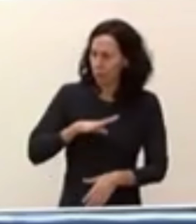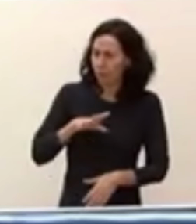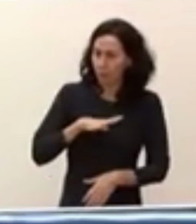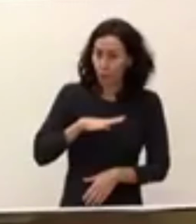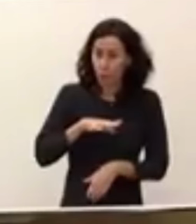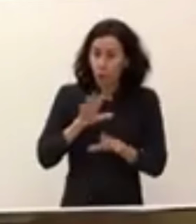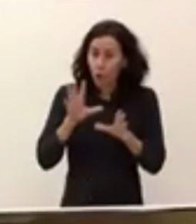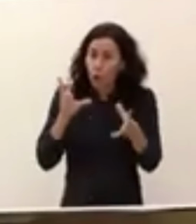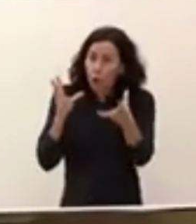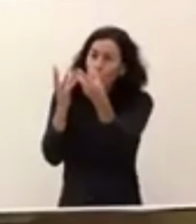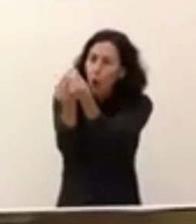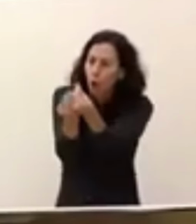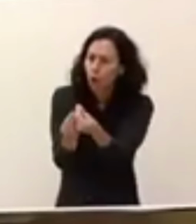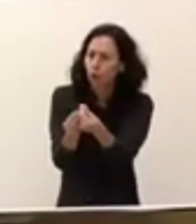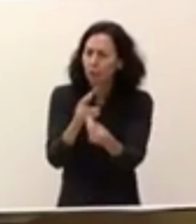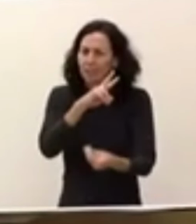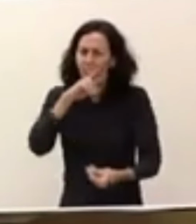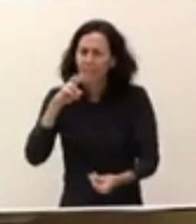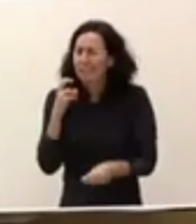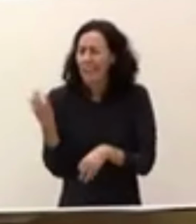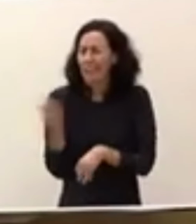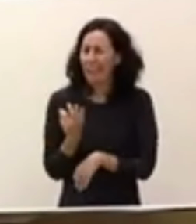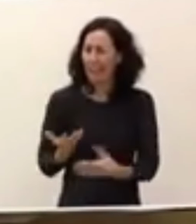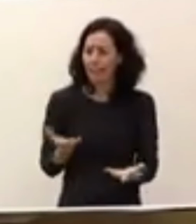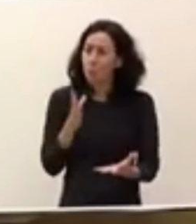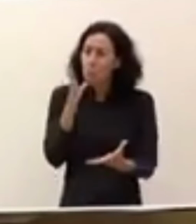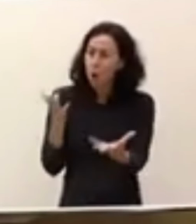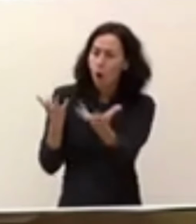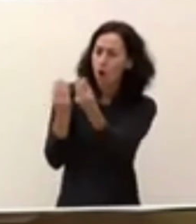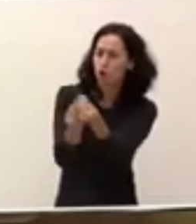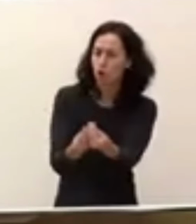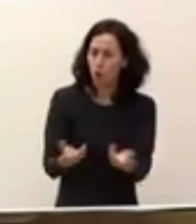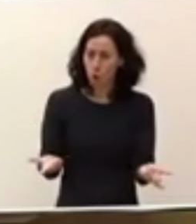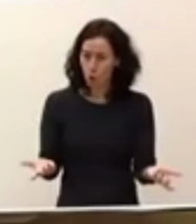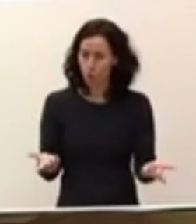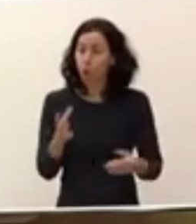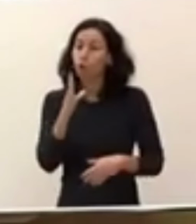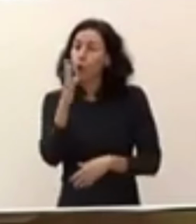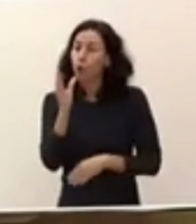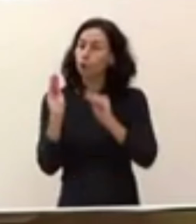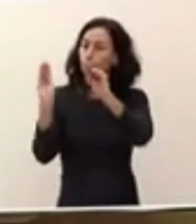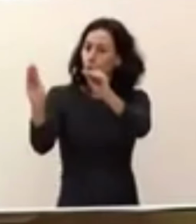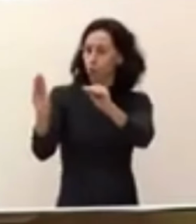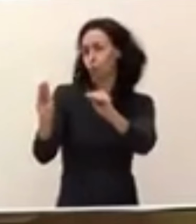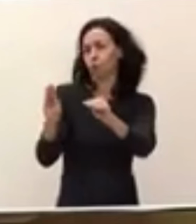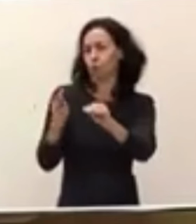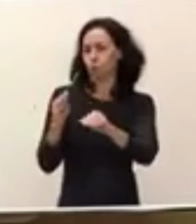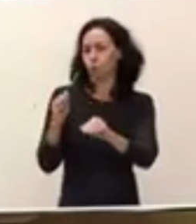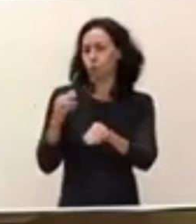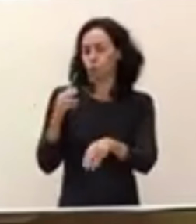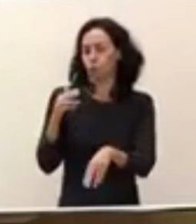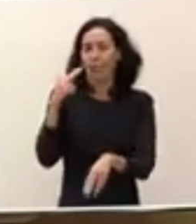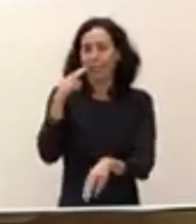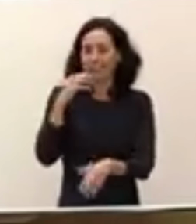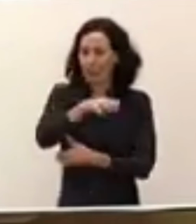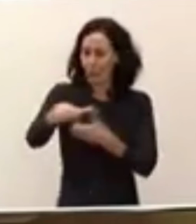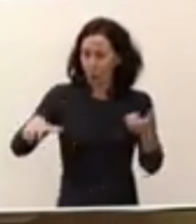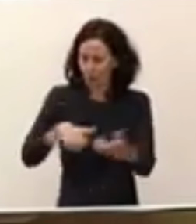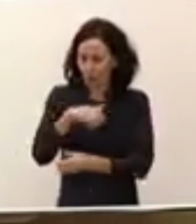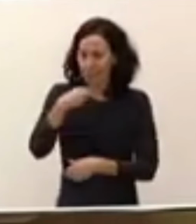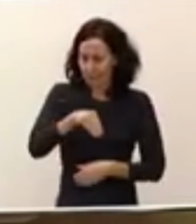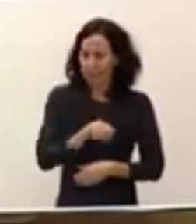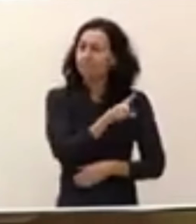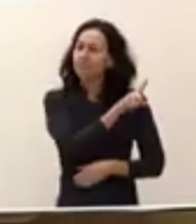un asesino como Netanyahu? Explíquenos cuáles son los intereses de Estados Unidos, del resto de socios europeos, intereses